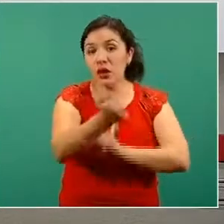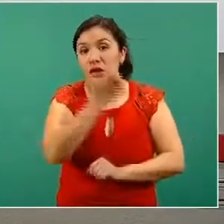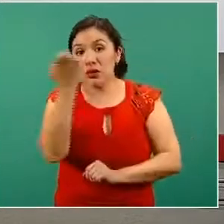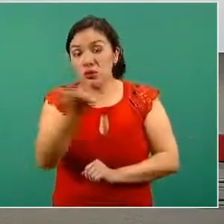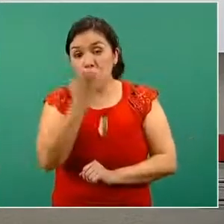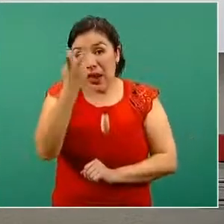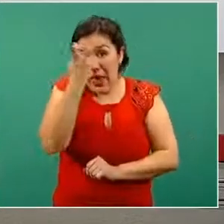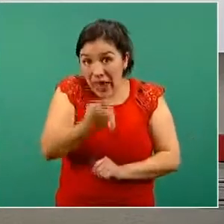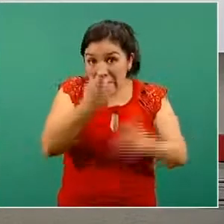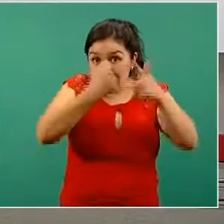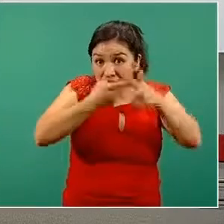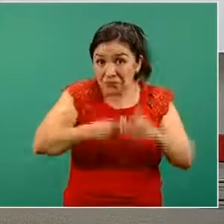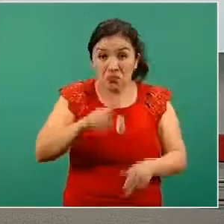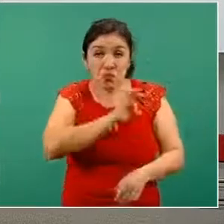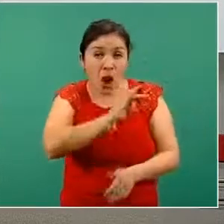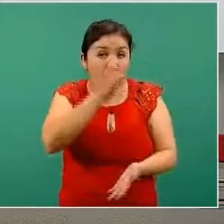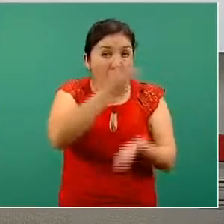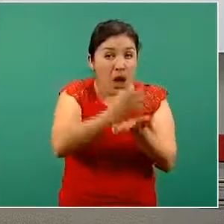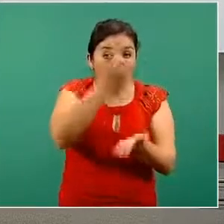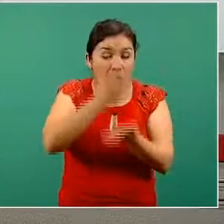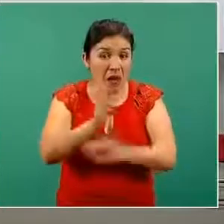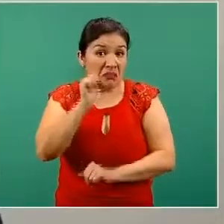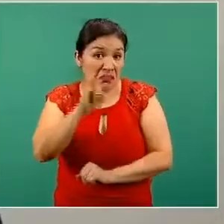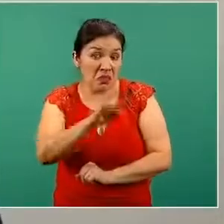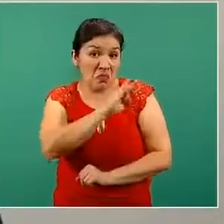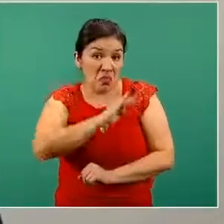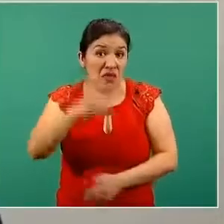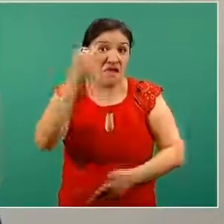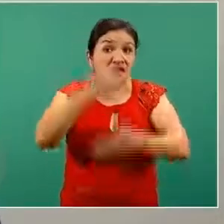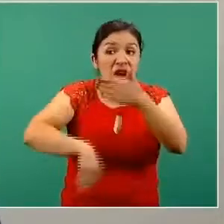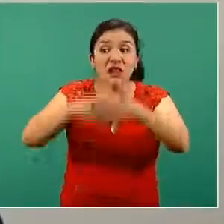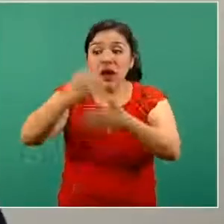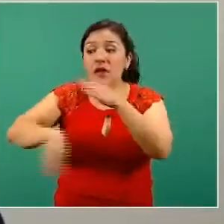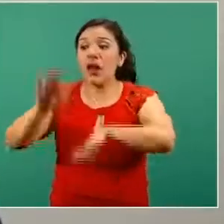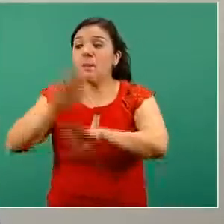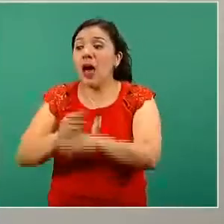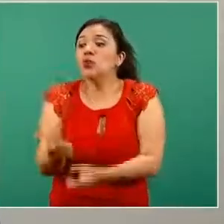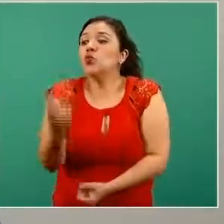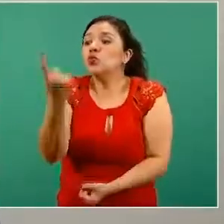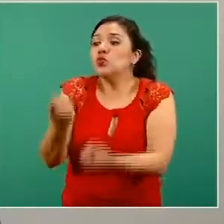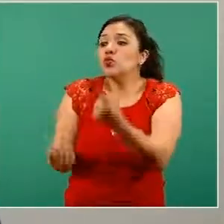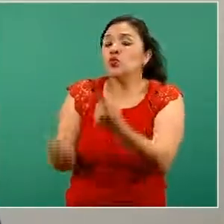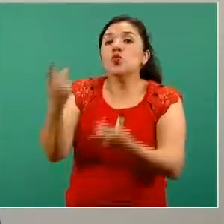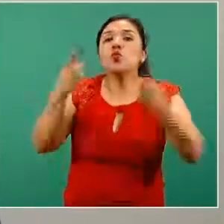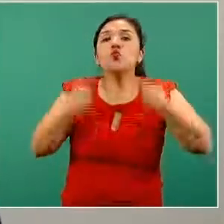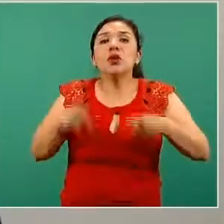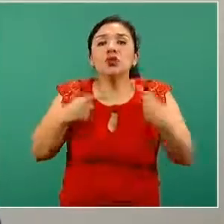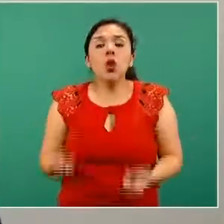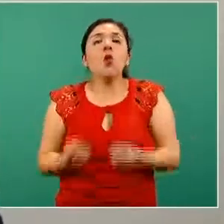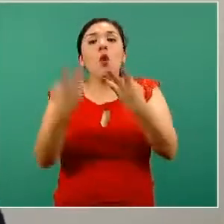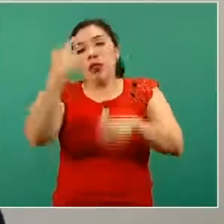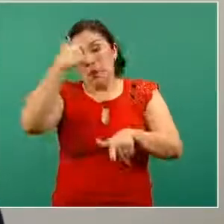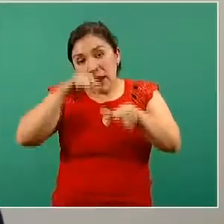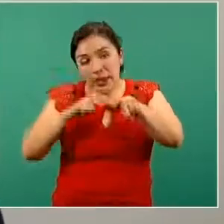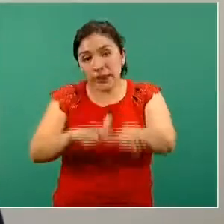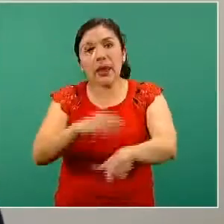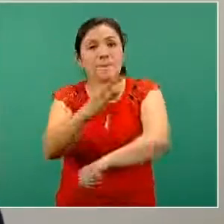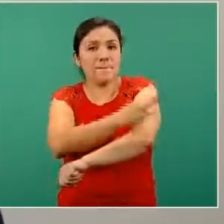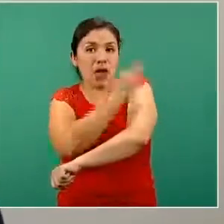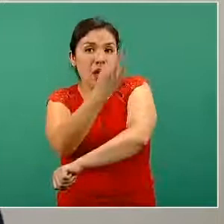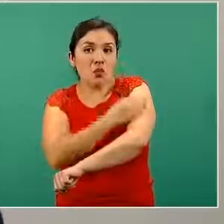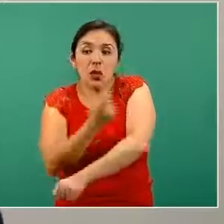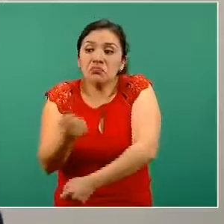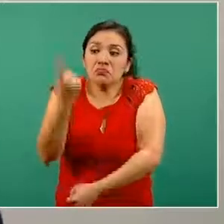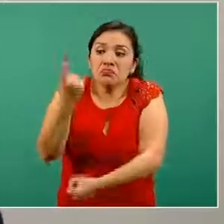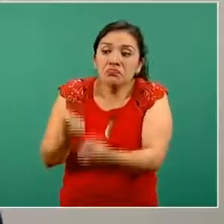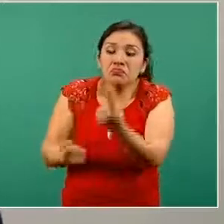en esa medida poder identificar si todavía faltaría vacunar a algún trabajador de la educación, poder continuar y